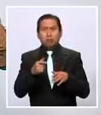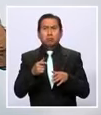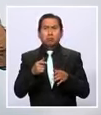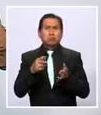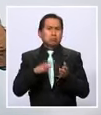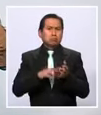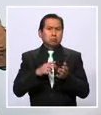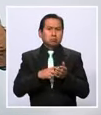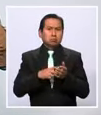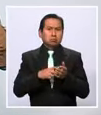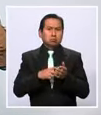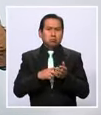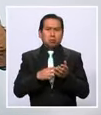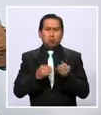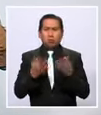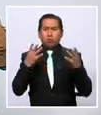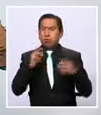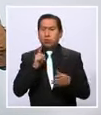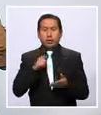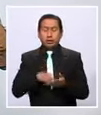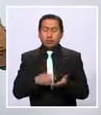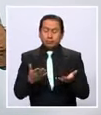al mismo tren